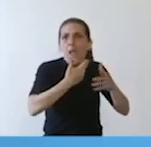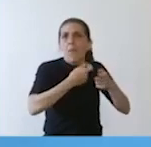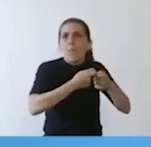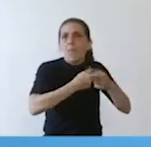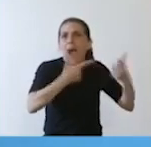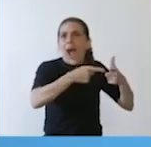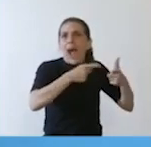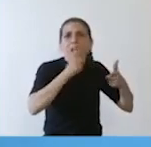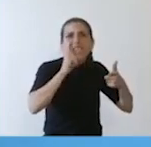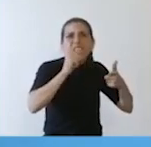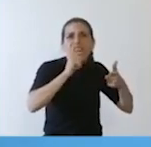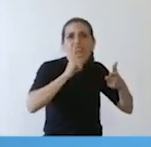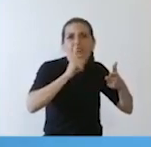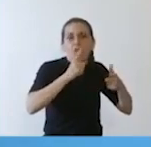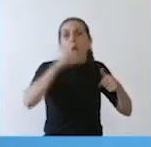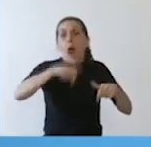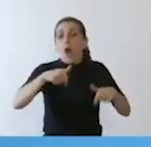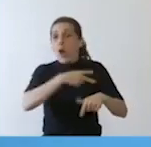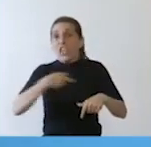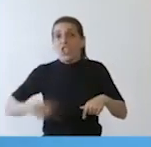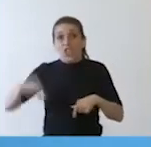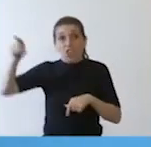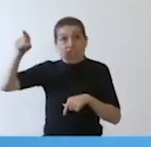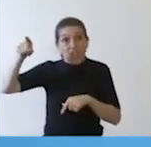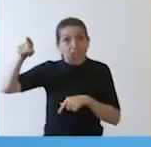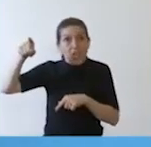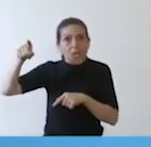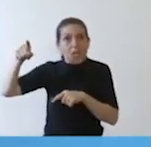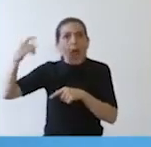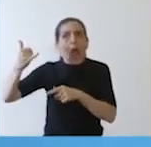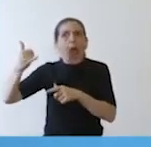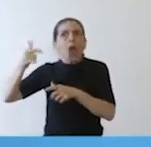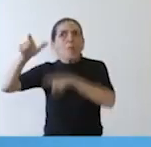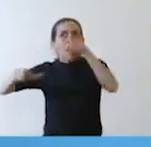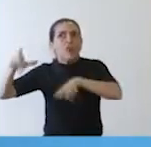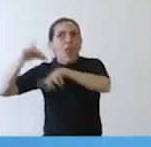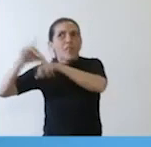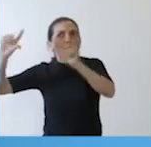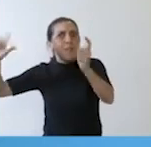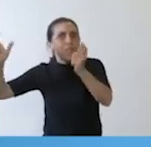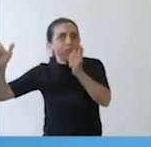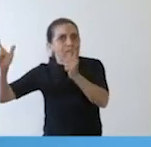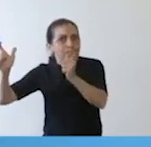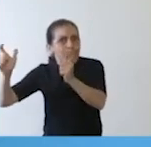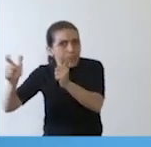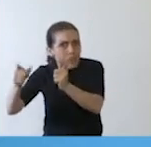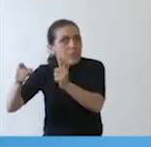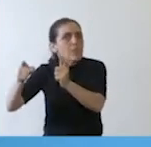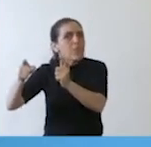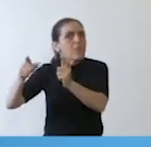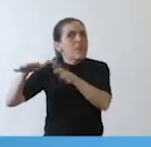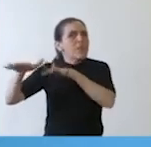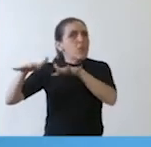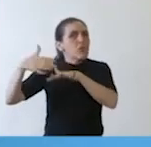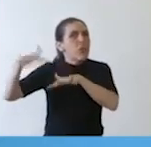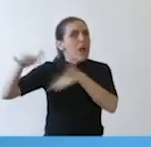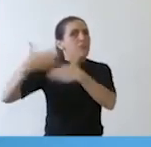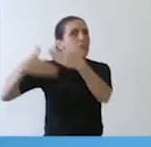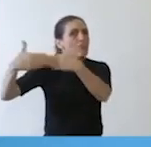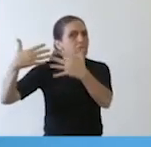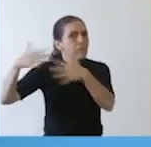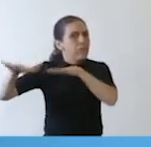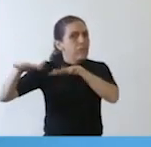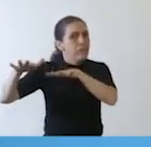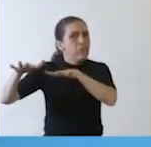En este momento China está disminuyendo el número de casos y la situación más activa está